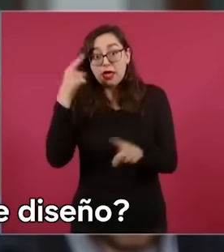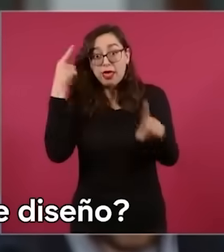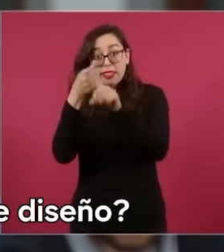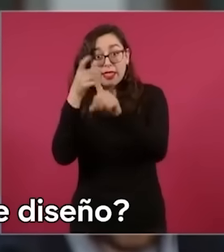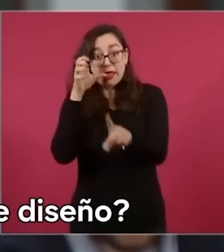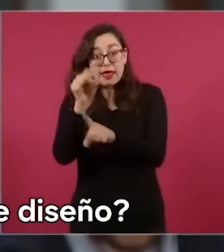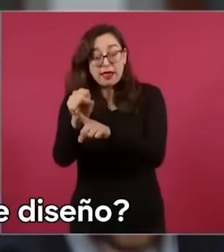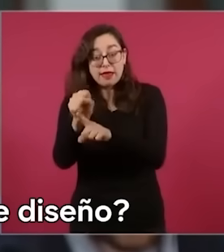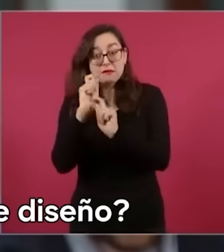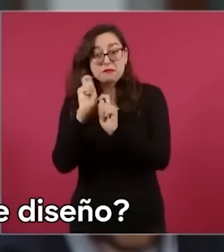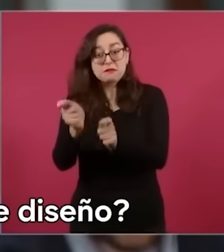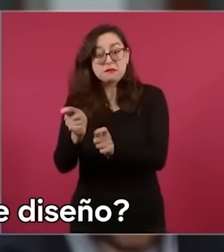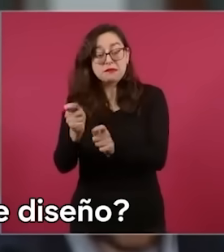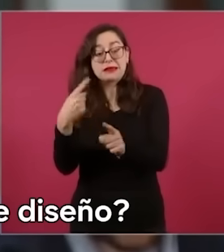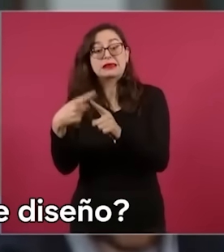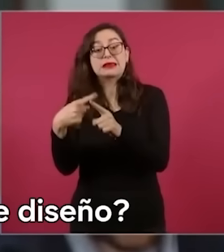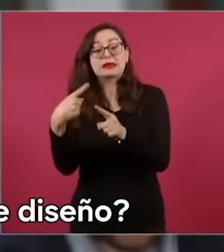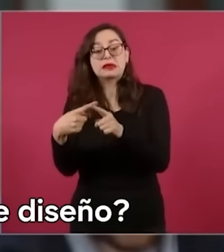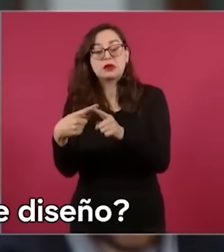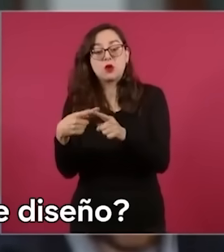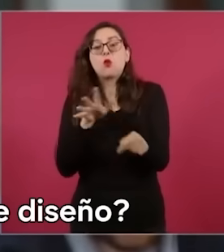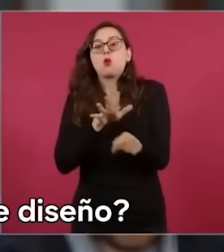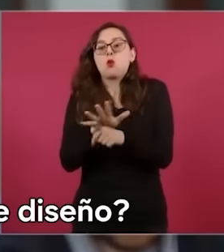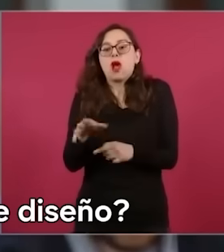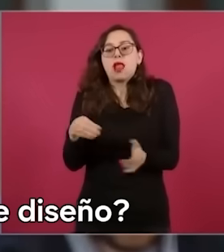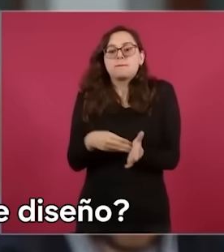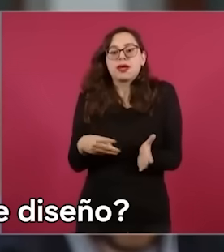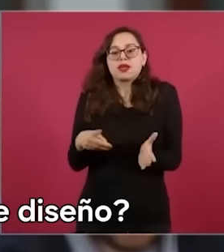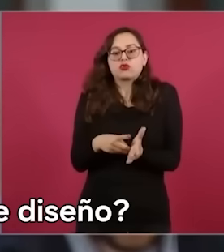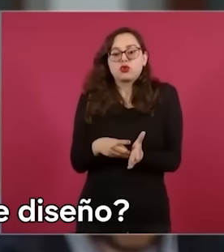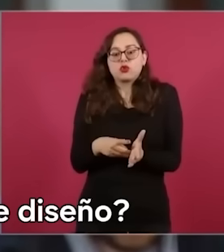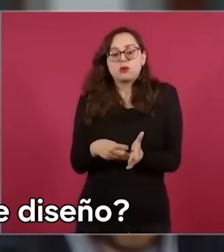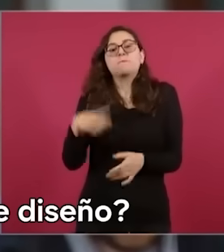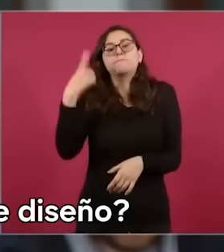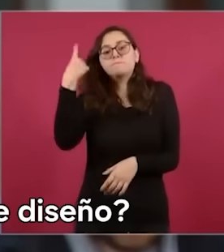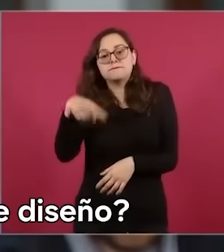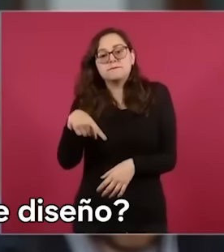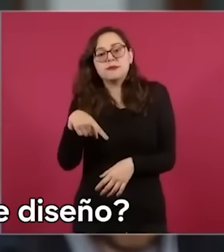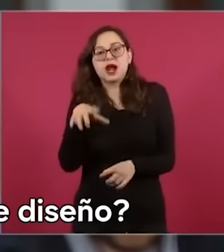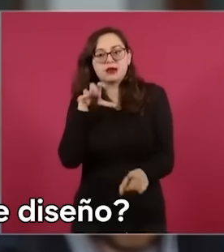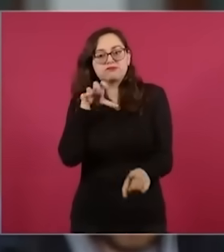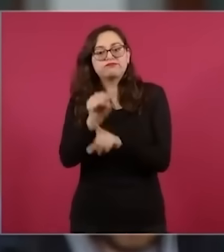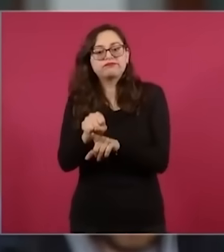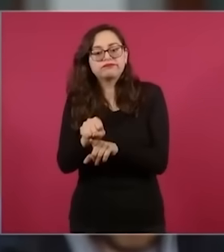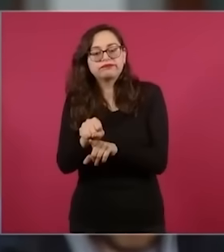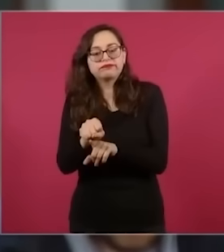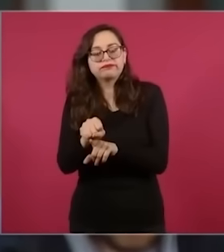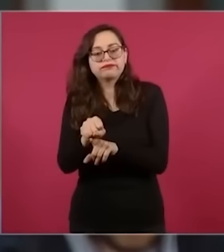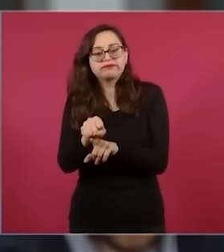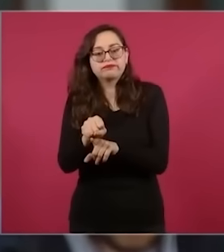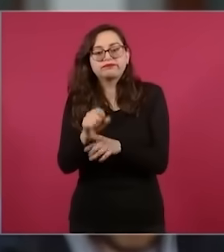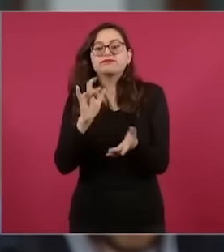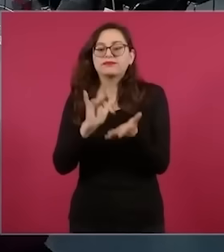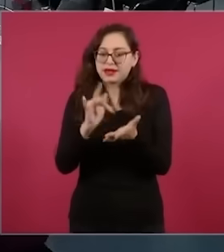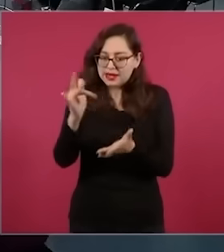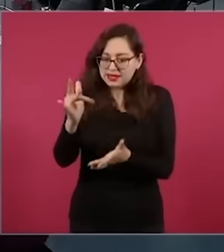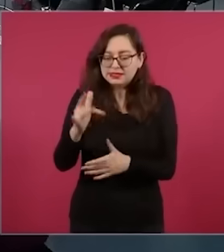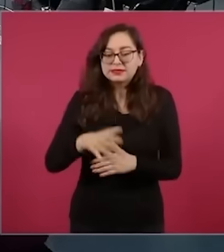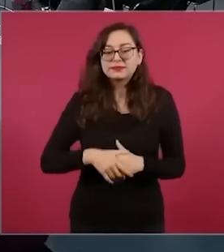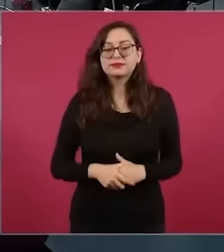cuál era el método para realizar ese diseño? Gracias.